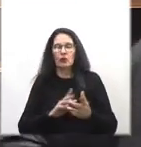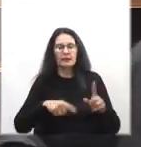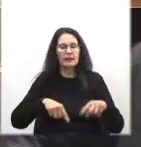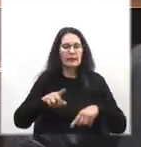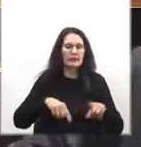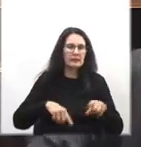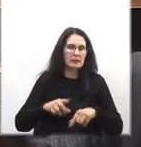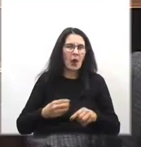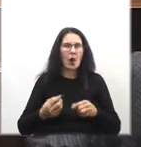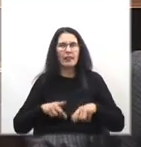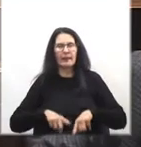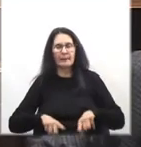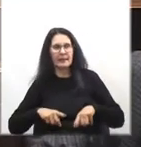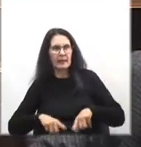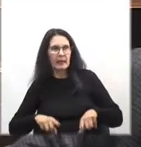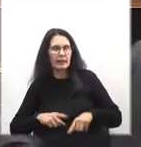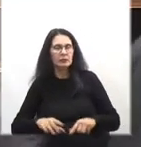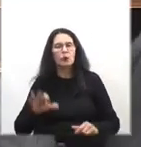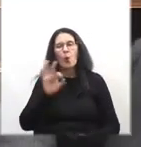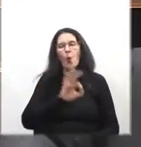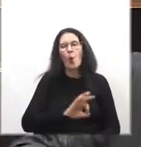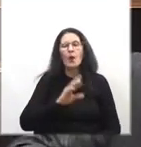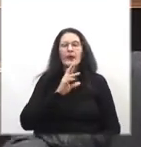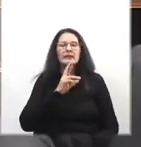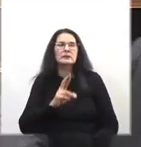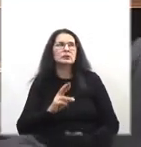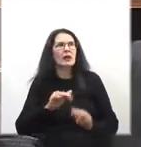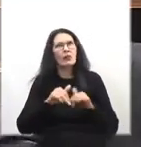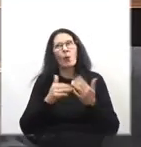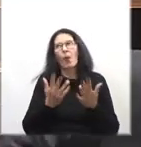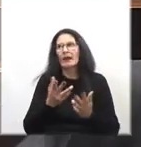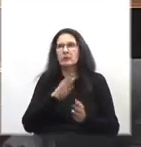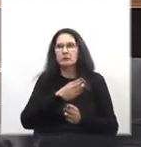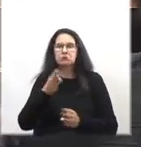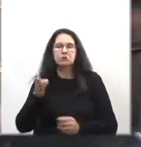de tal o cual ministro o de los resultados de tal o cual política.